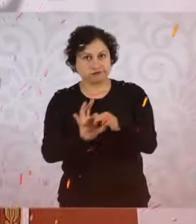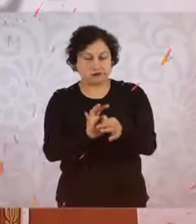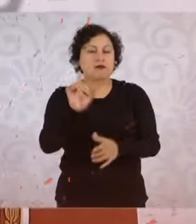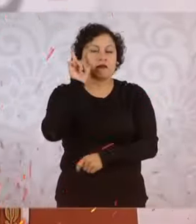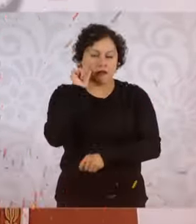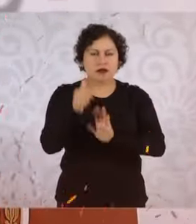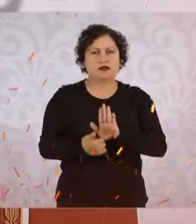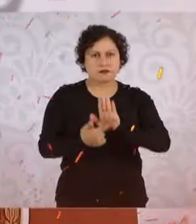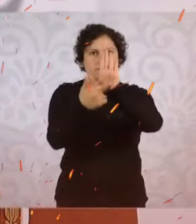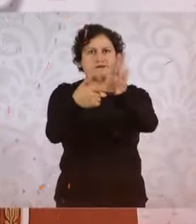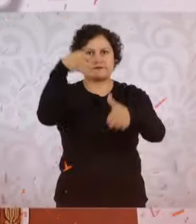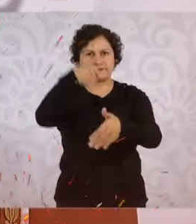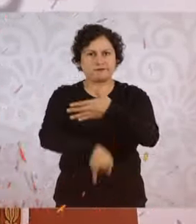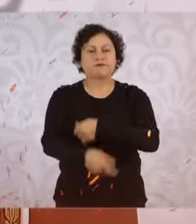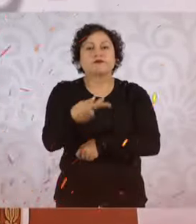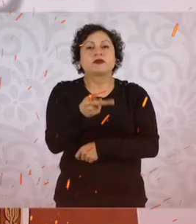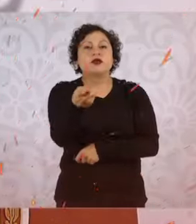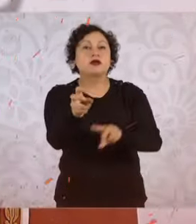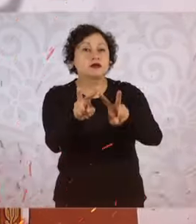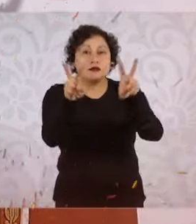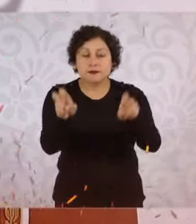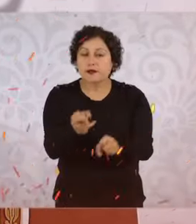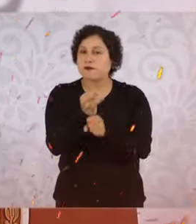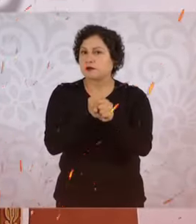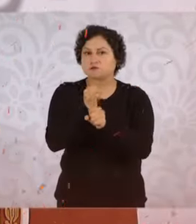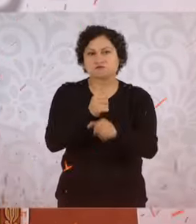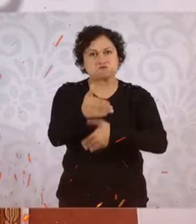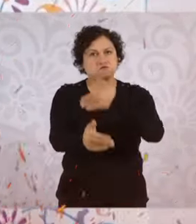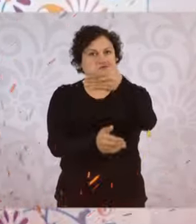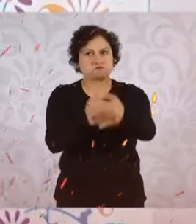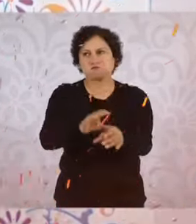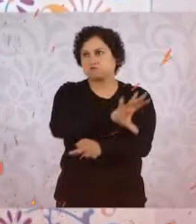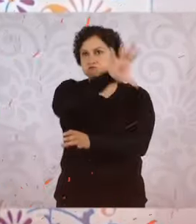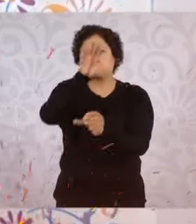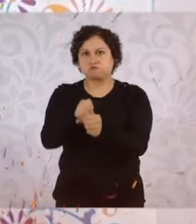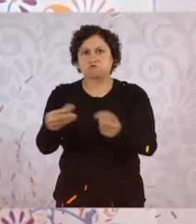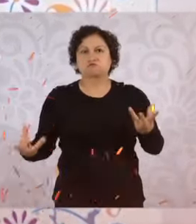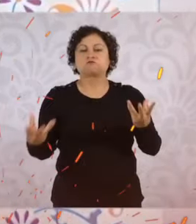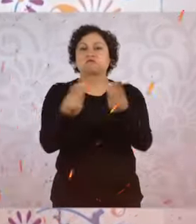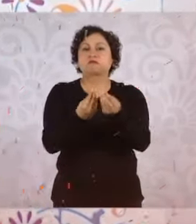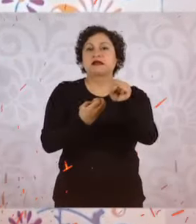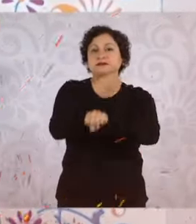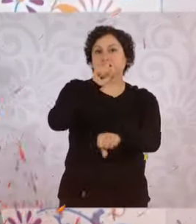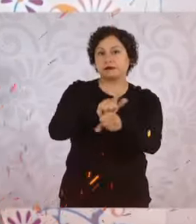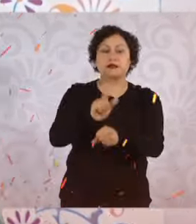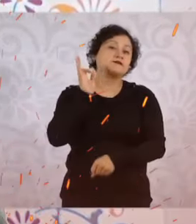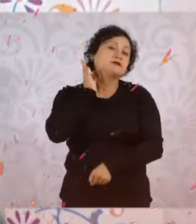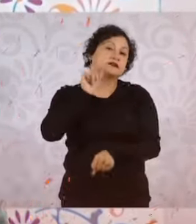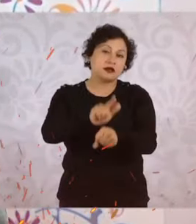haciendo pues todas las investigaciones necesarias y se está colaborando con la Fiscalía del Estado y se está viendo si